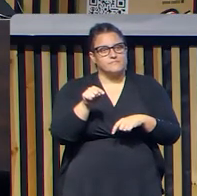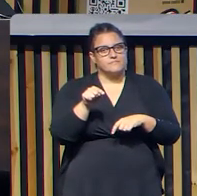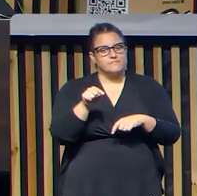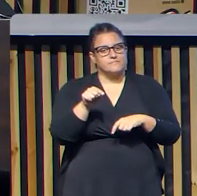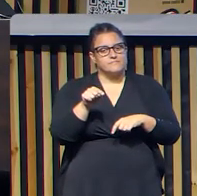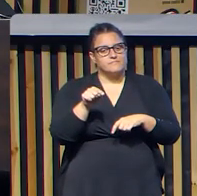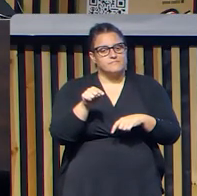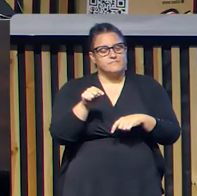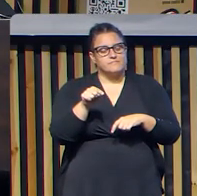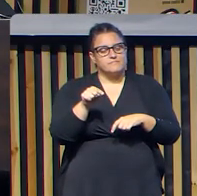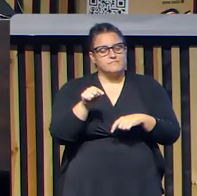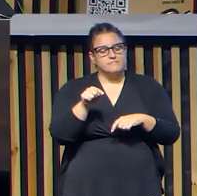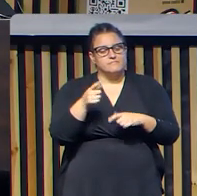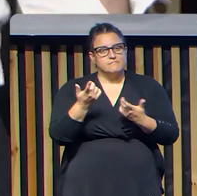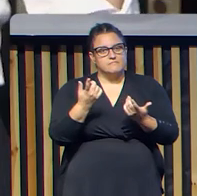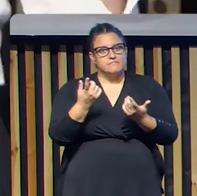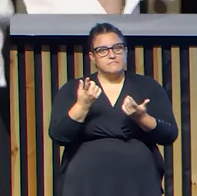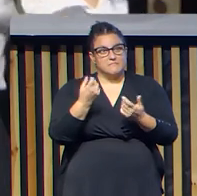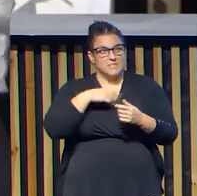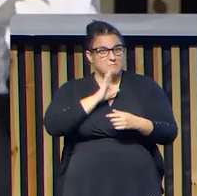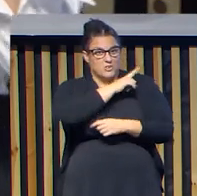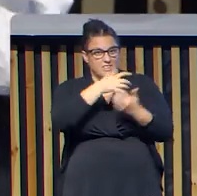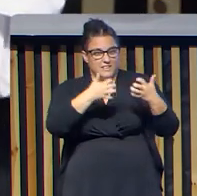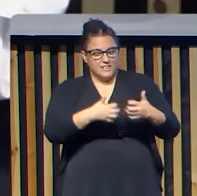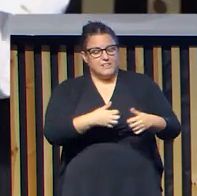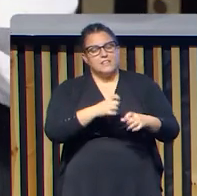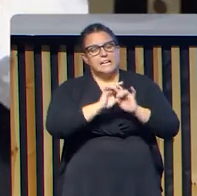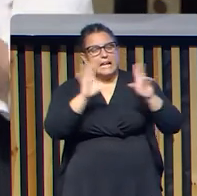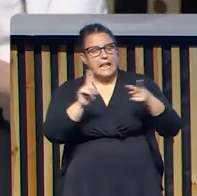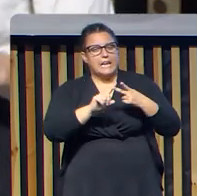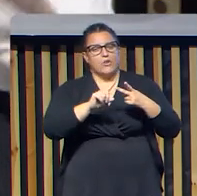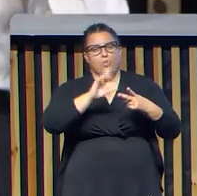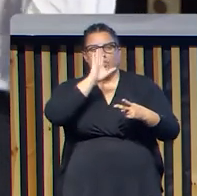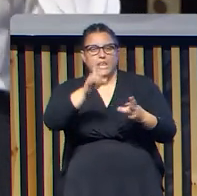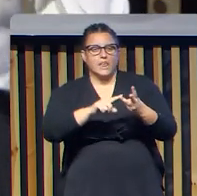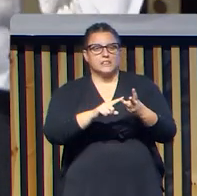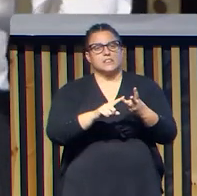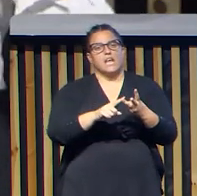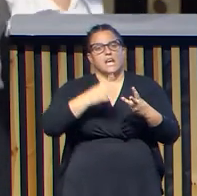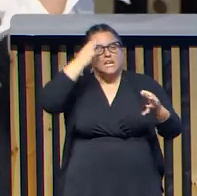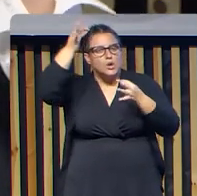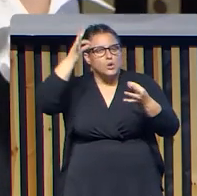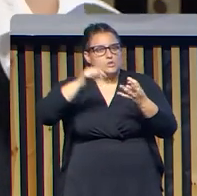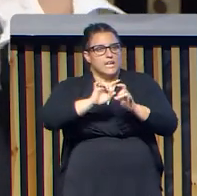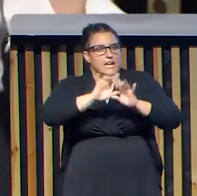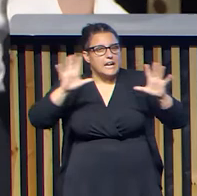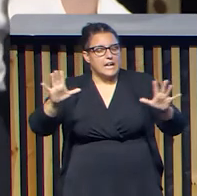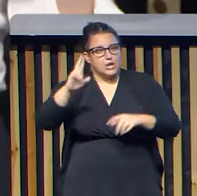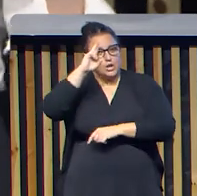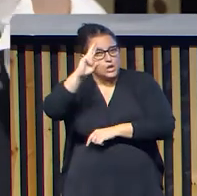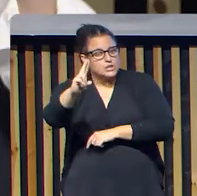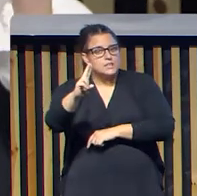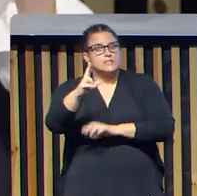de adjetivos Clara directa rigurosa confiable y Cortés era la descripción de adjetivos